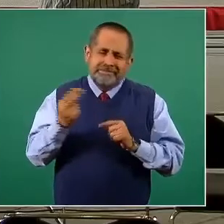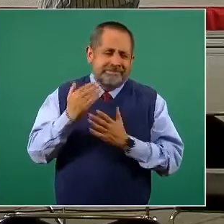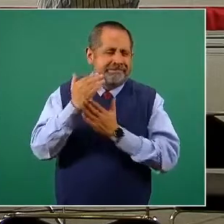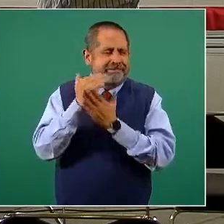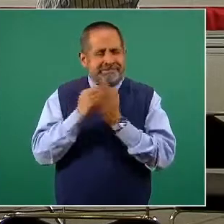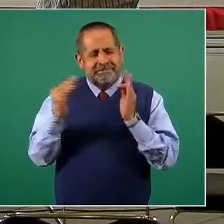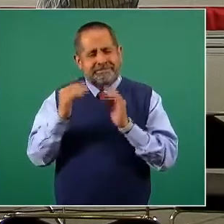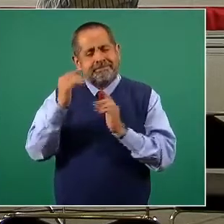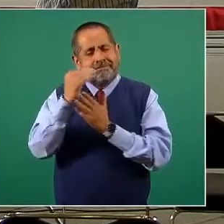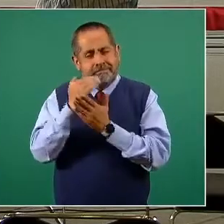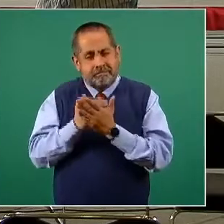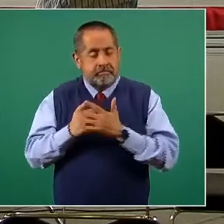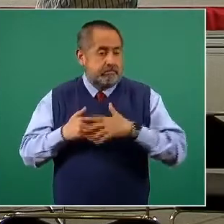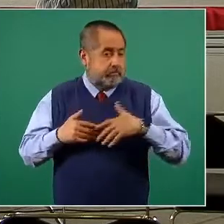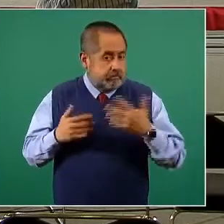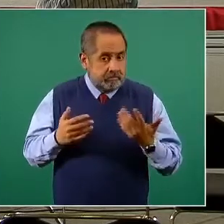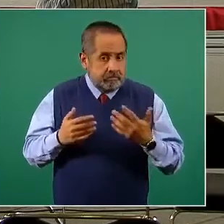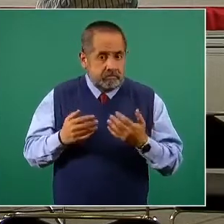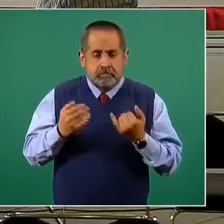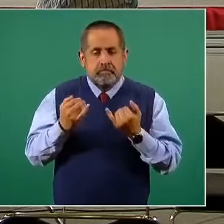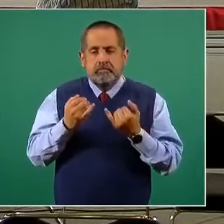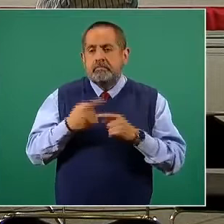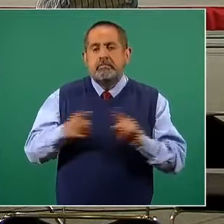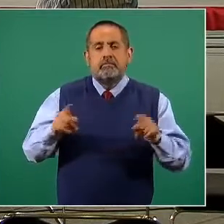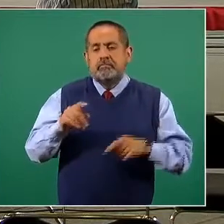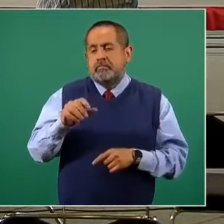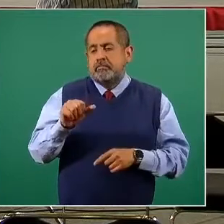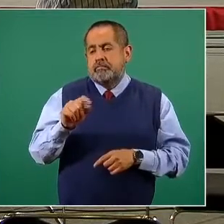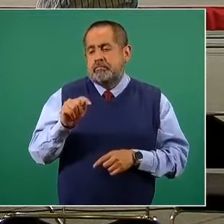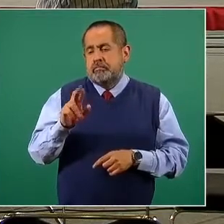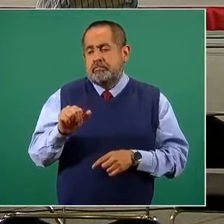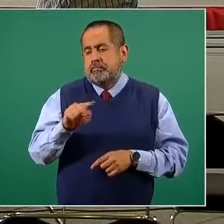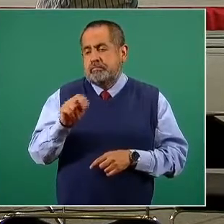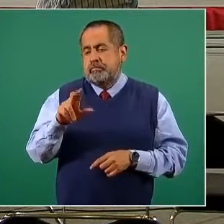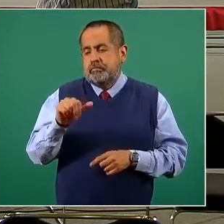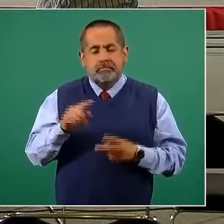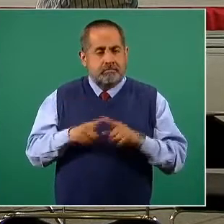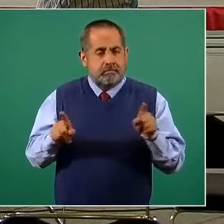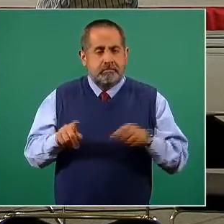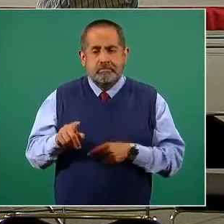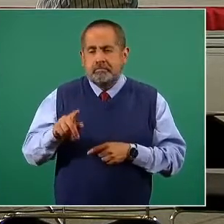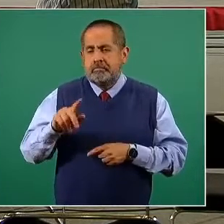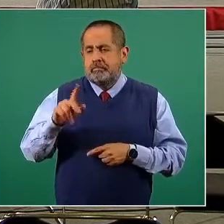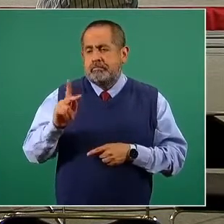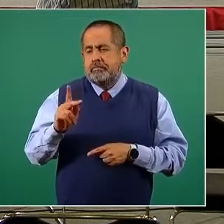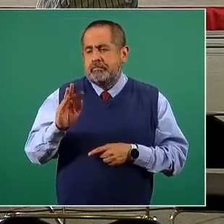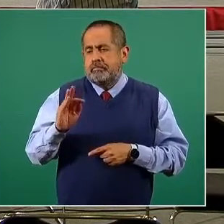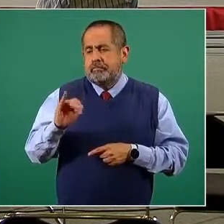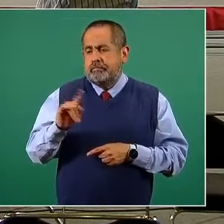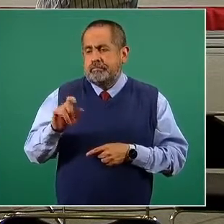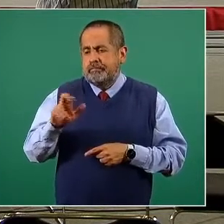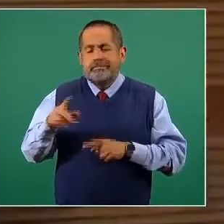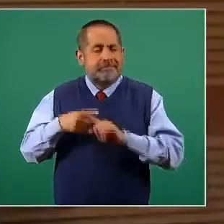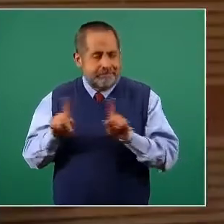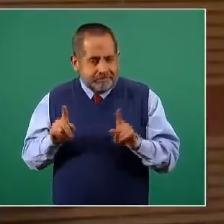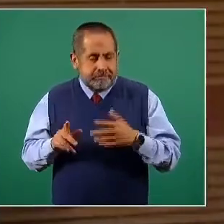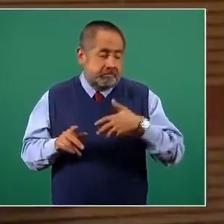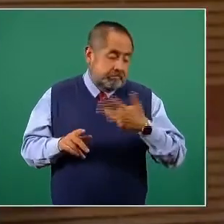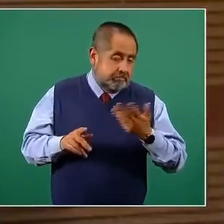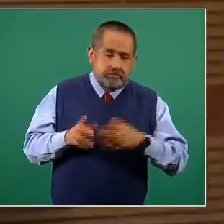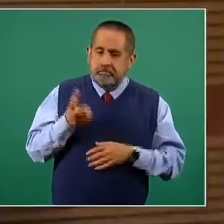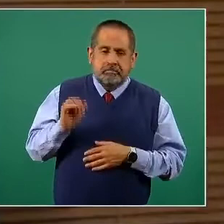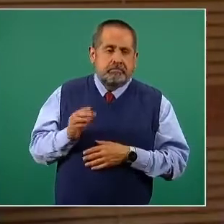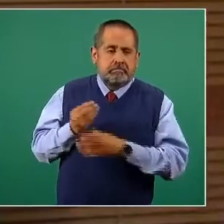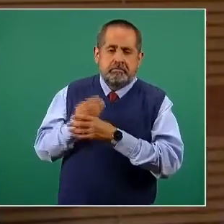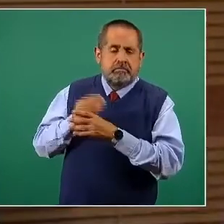habitual, no es lo que se tiene con AstraZeneca, no es lo que se tiene tampoco con Pfizer, y es precisamente por las características de